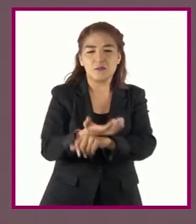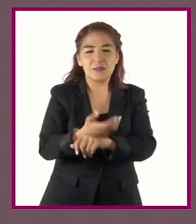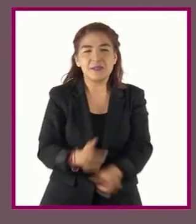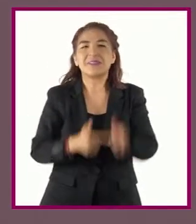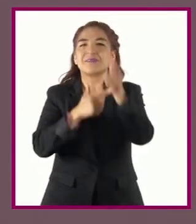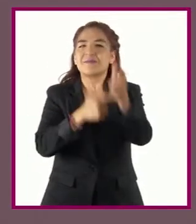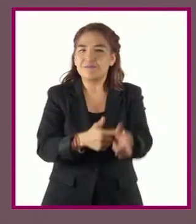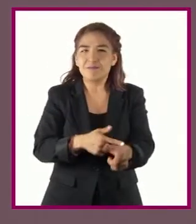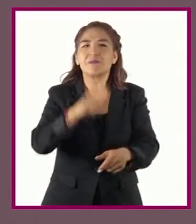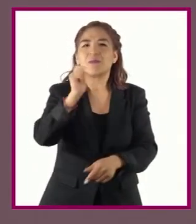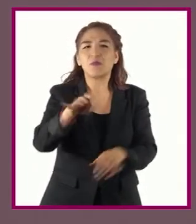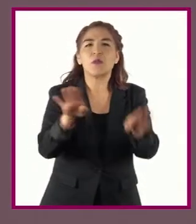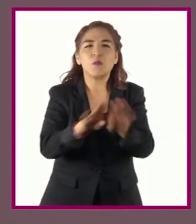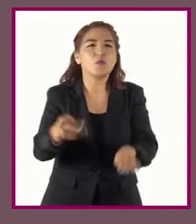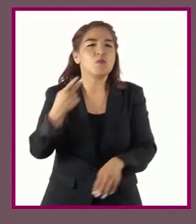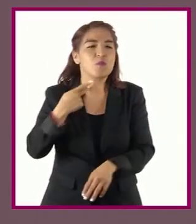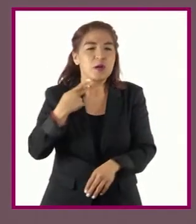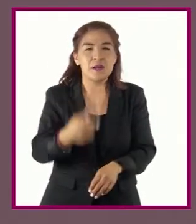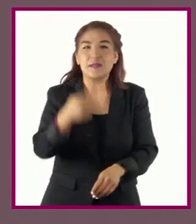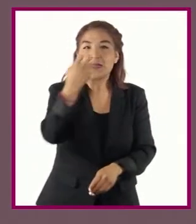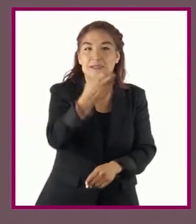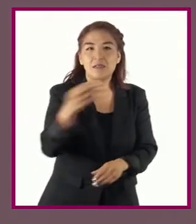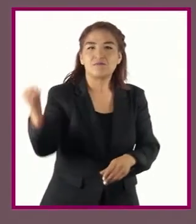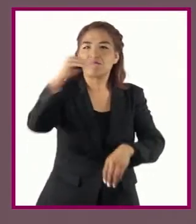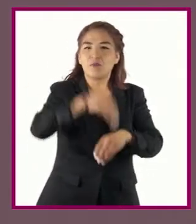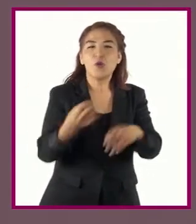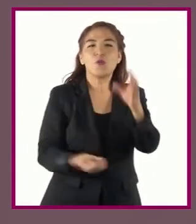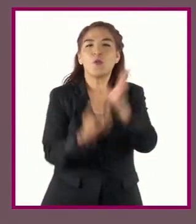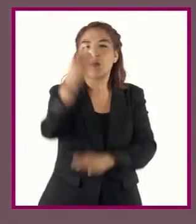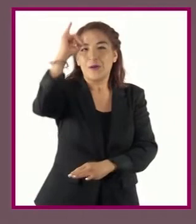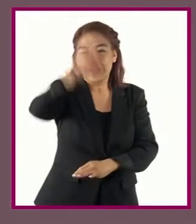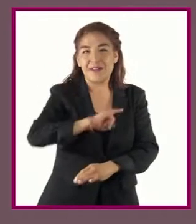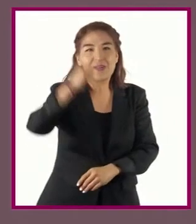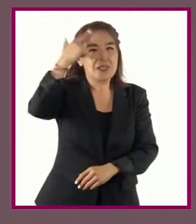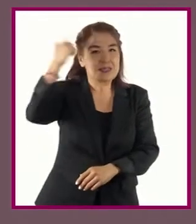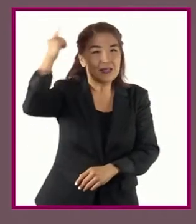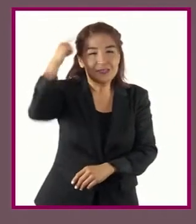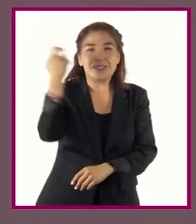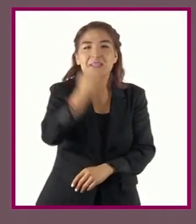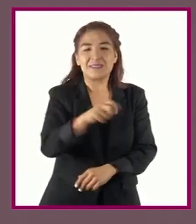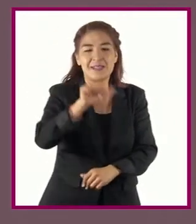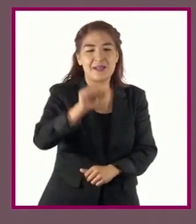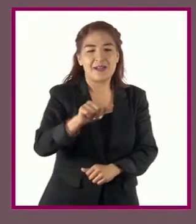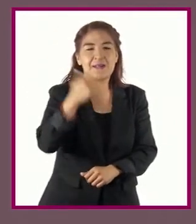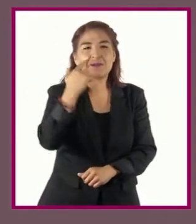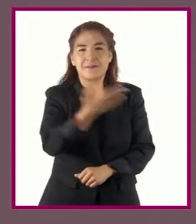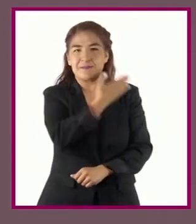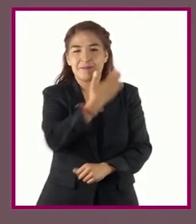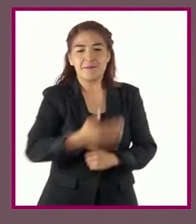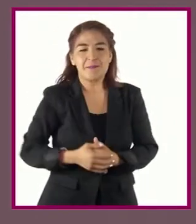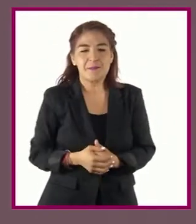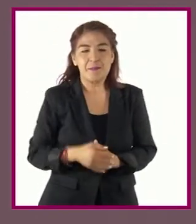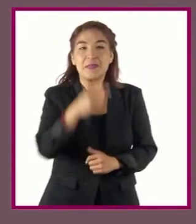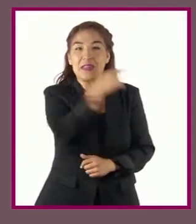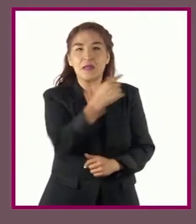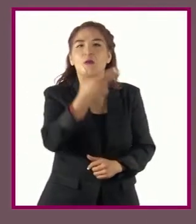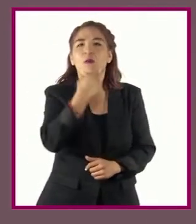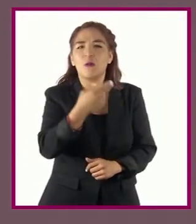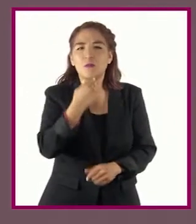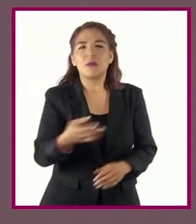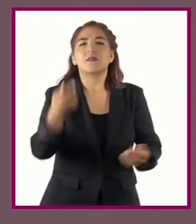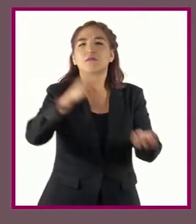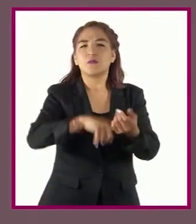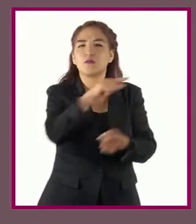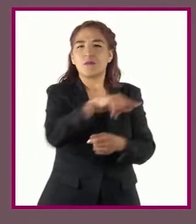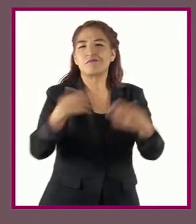mantuvo su injerencia política y nombró al nuevo jefe de la Guardia Nacional, Anastasio Somoza García, un hombre vinculado a